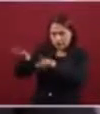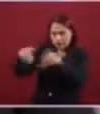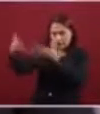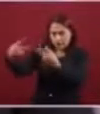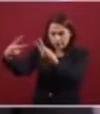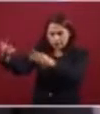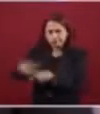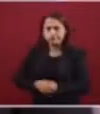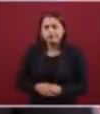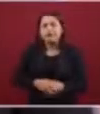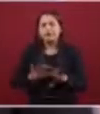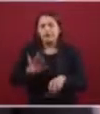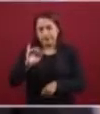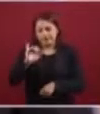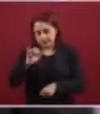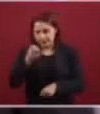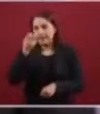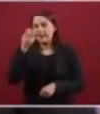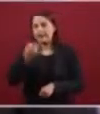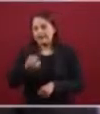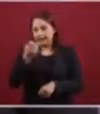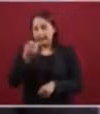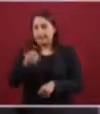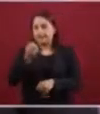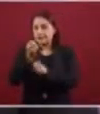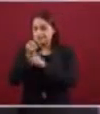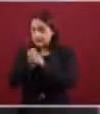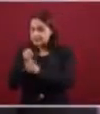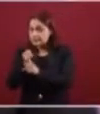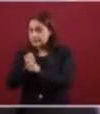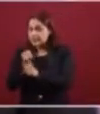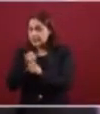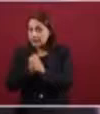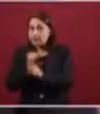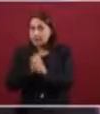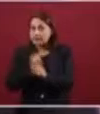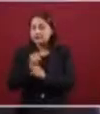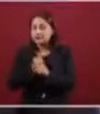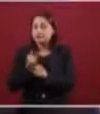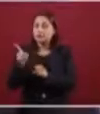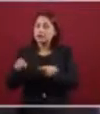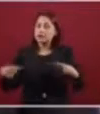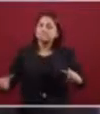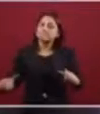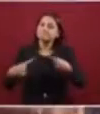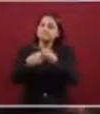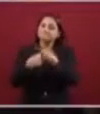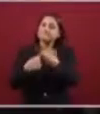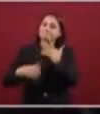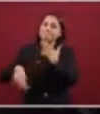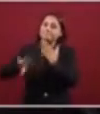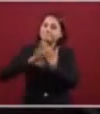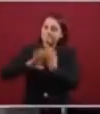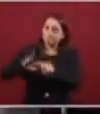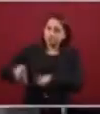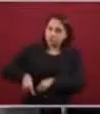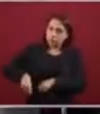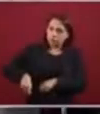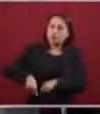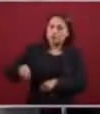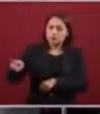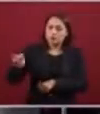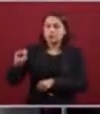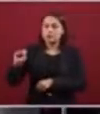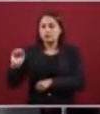tres investigaciones por daño patrimonial que está haciendo y por conflicto de interés que está haciendo la Secretaría de la Función Pública.